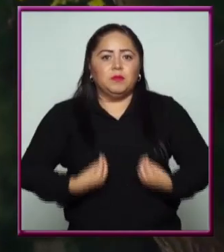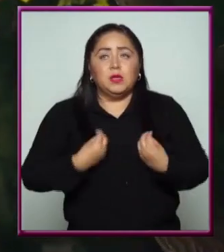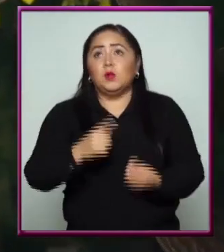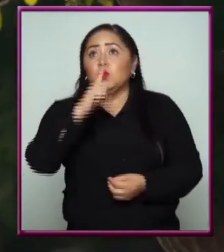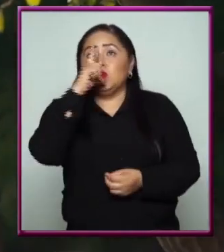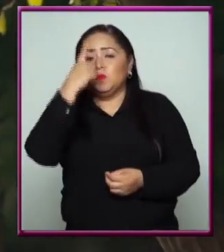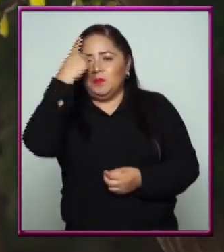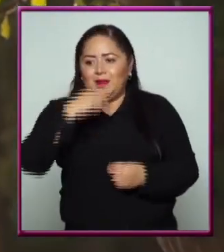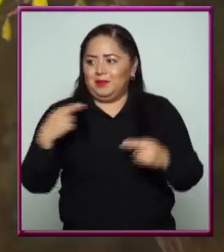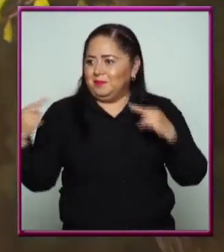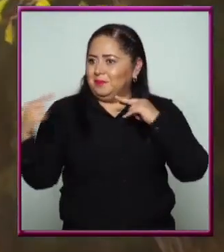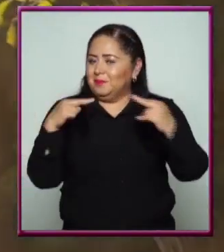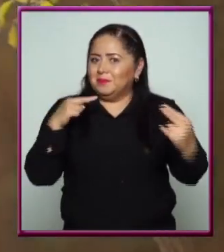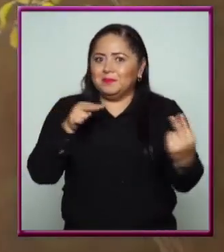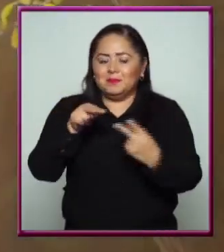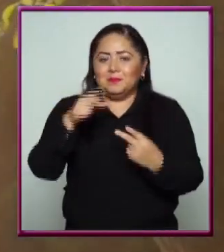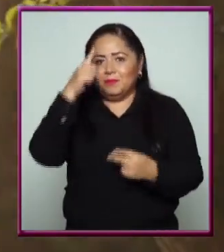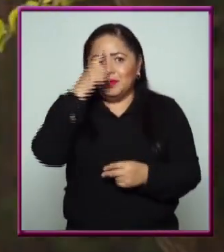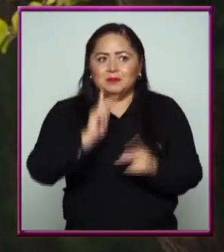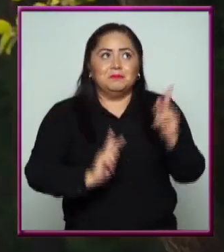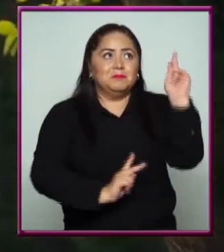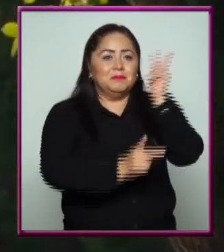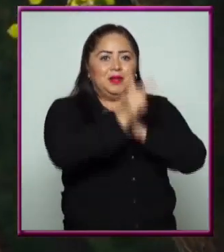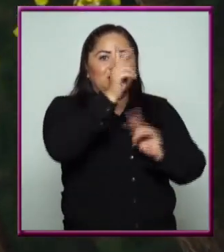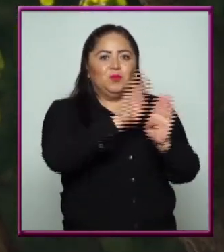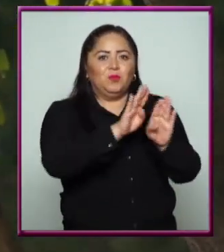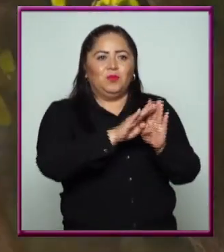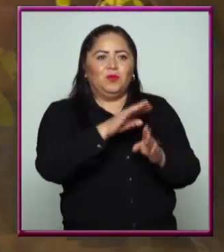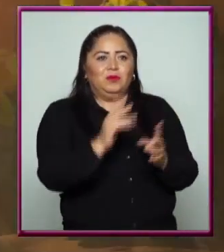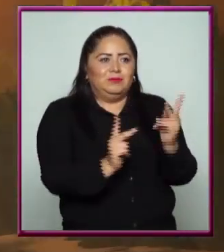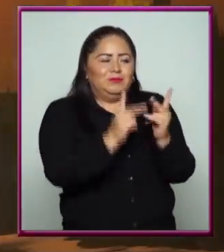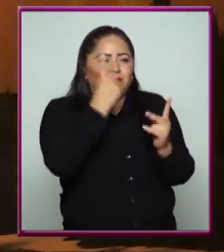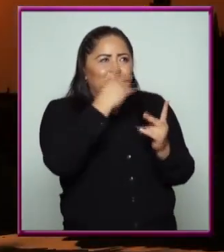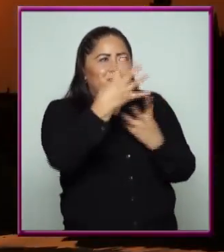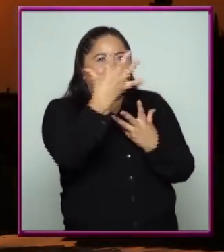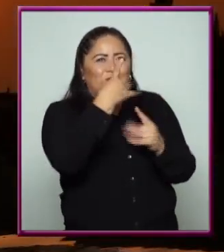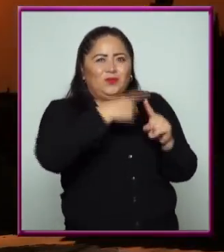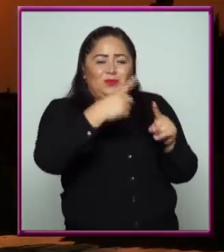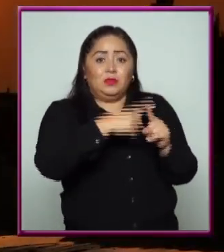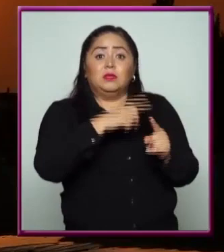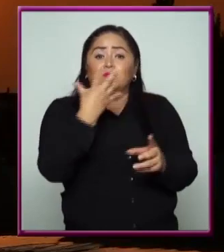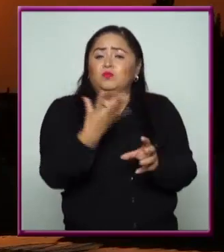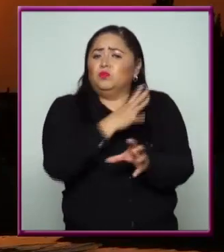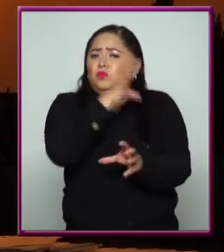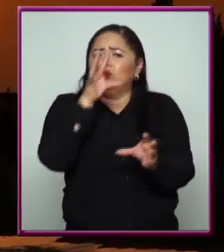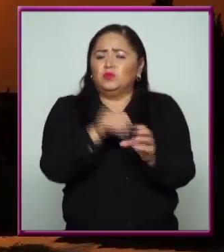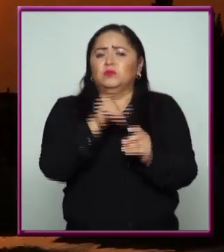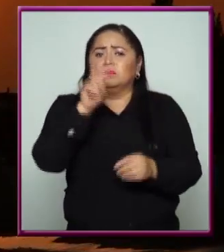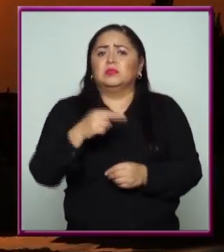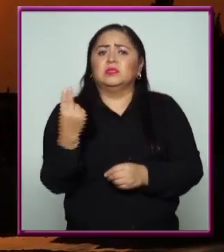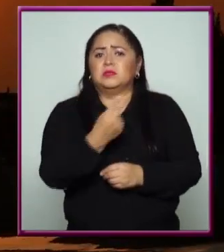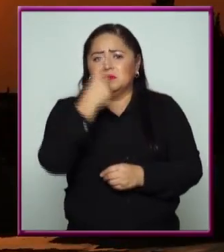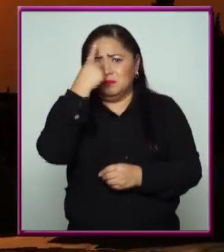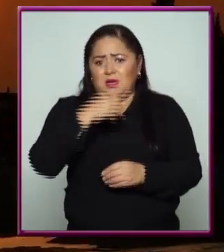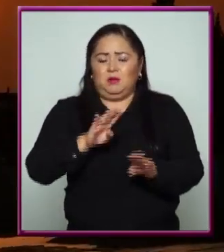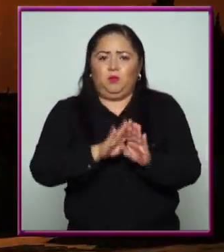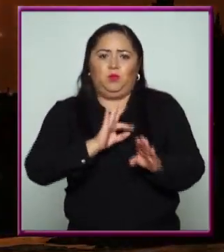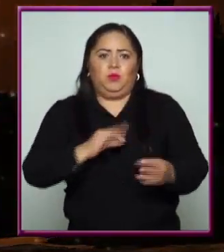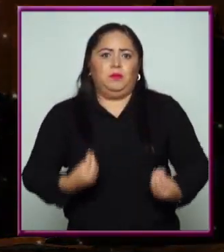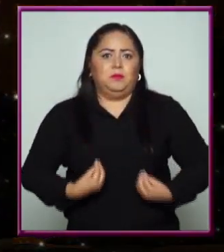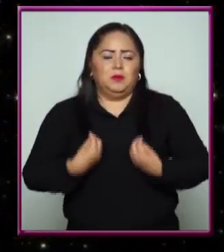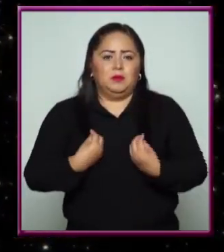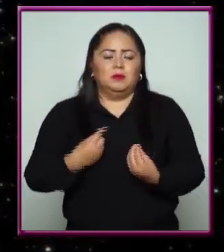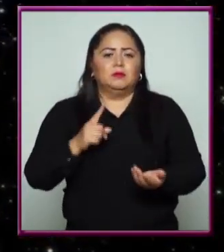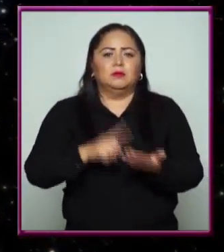luz para vernos, para que las plantas hagan la fotosíntesis también, varios elementos que han sido necesarios para nuestra existencia.